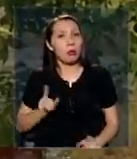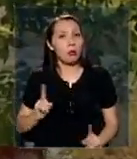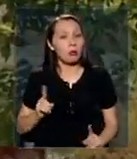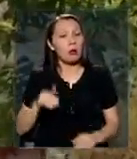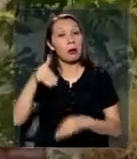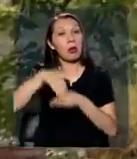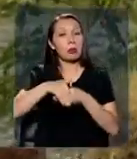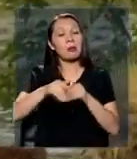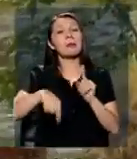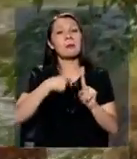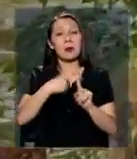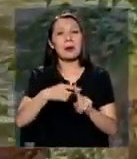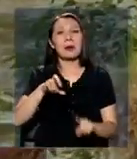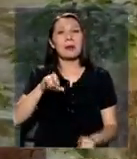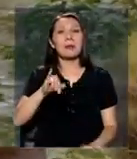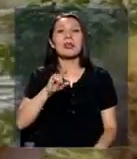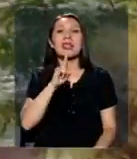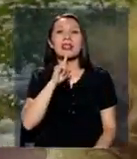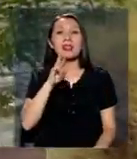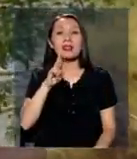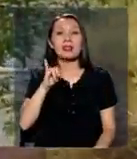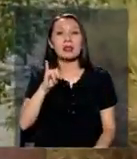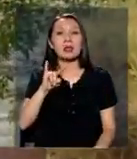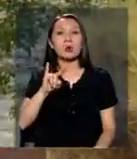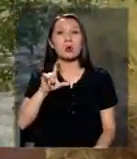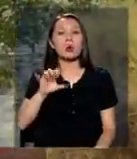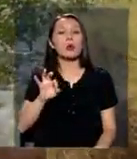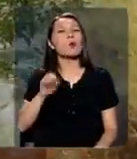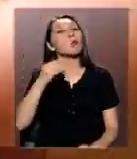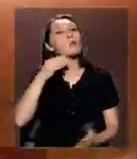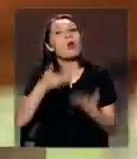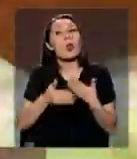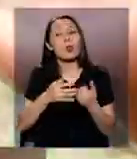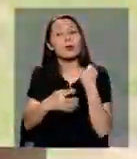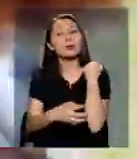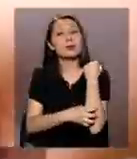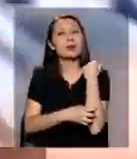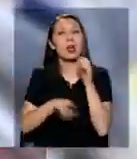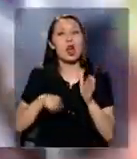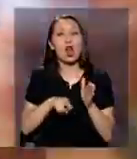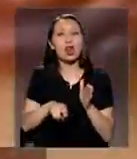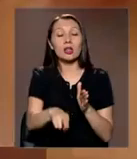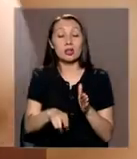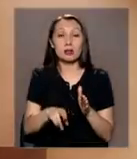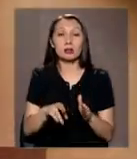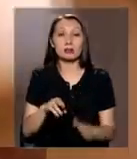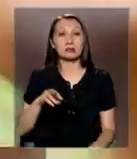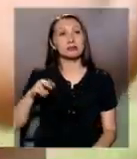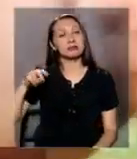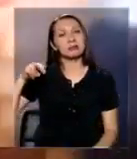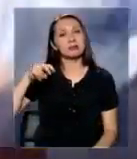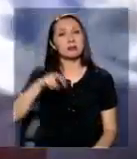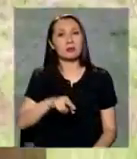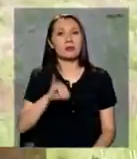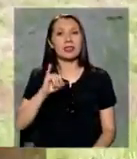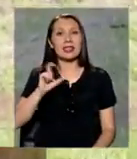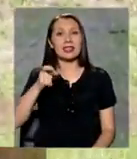una tarde más en Pitriuco, este sector rural ubicado en Río Bueno, en la región de Los Ríos. Bruce cruzaba el río